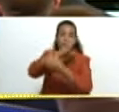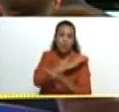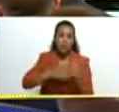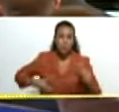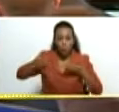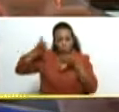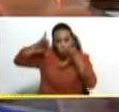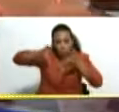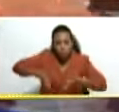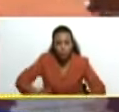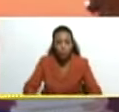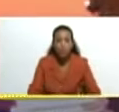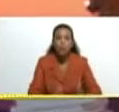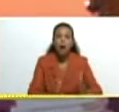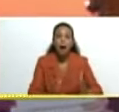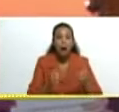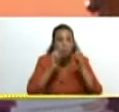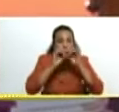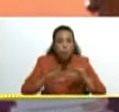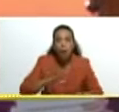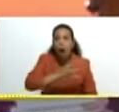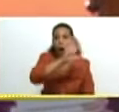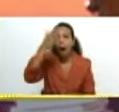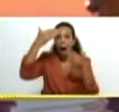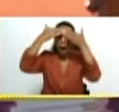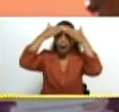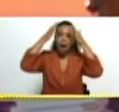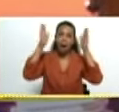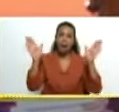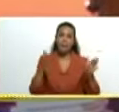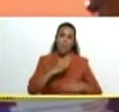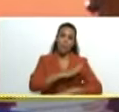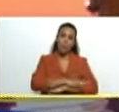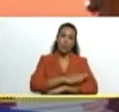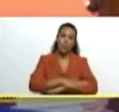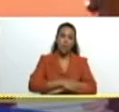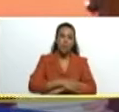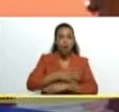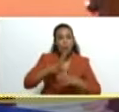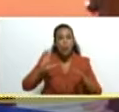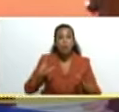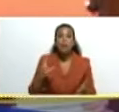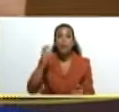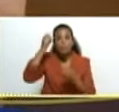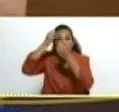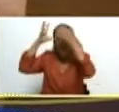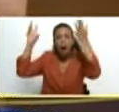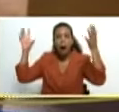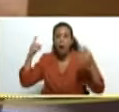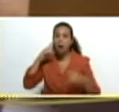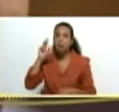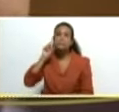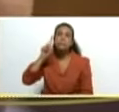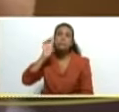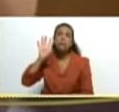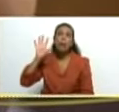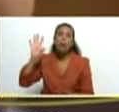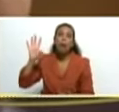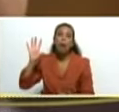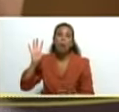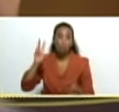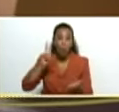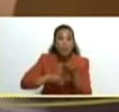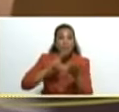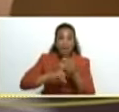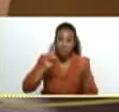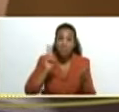mundo a despertar nuestra conciencia, a luchar por la verdad, a luchar por la igualdad, a luchar por